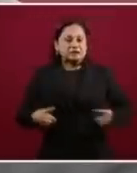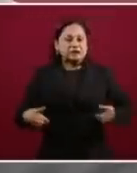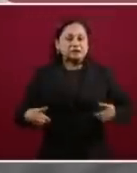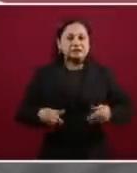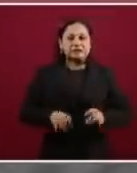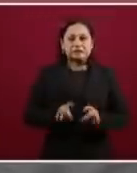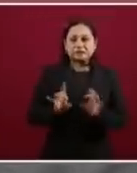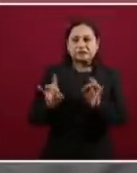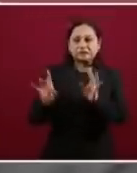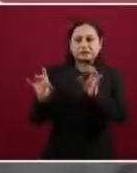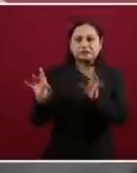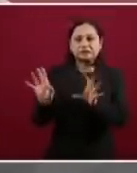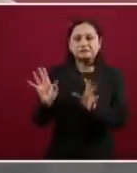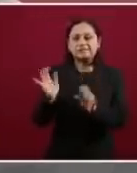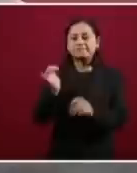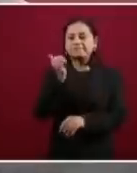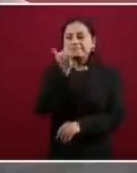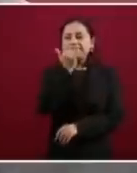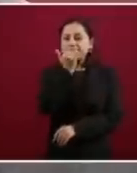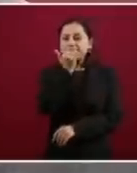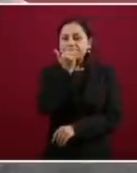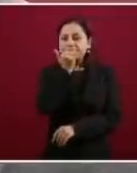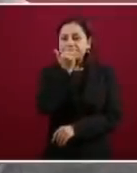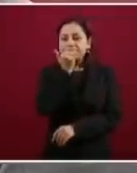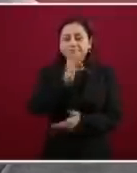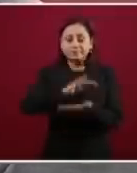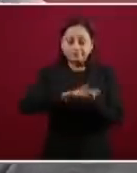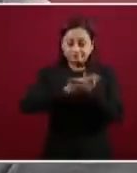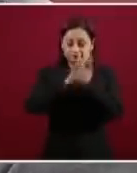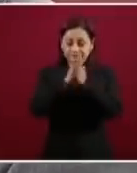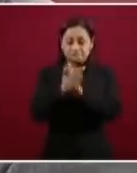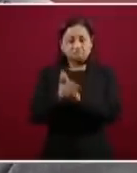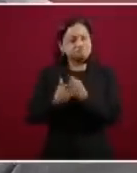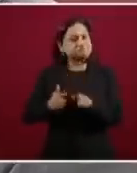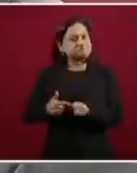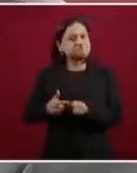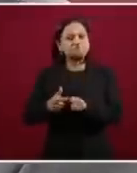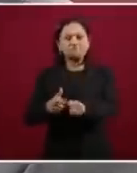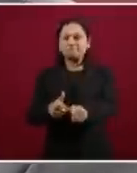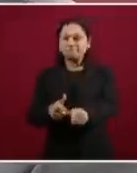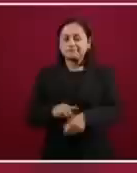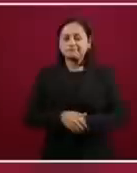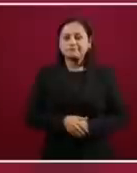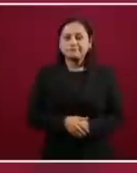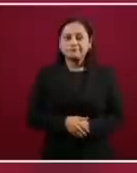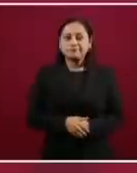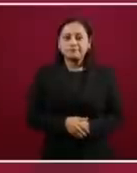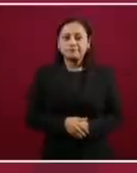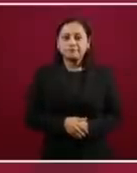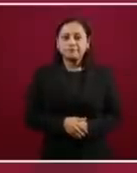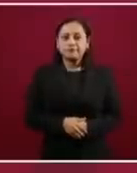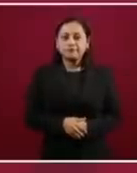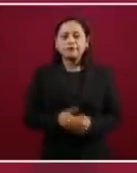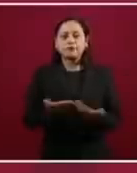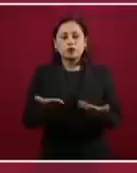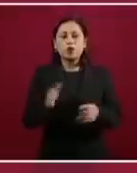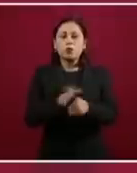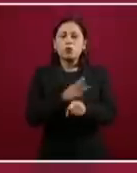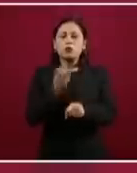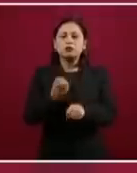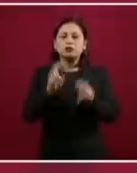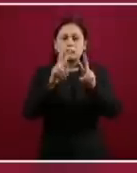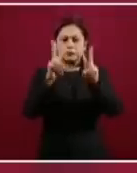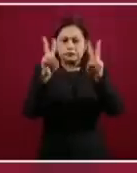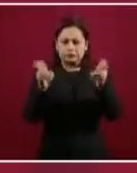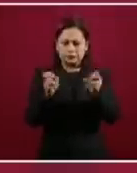ocasiona, pero la transformación va. Entonces, en el caso del Tren Maya, les